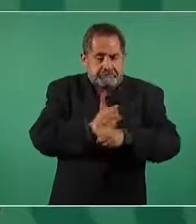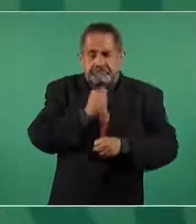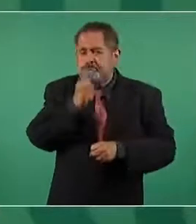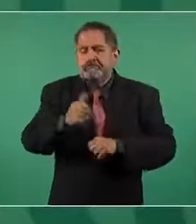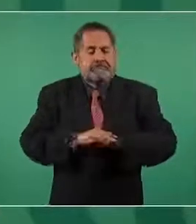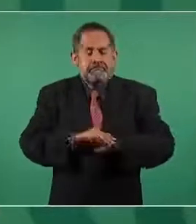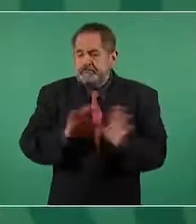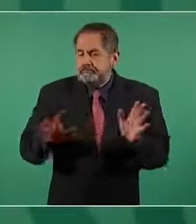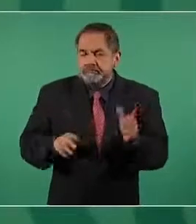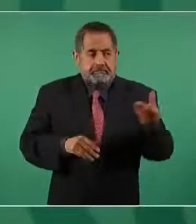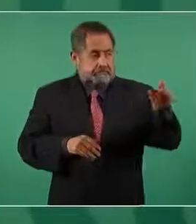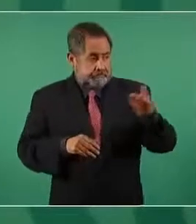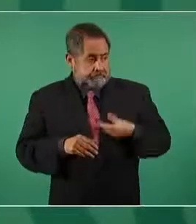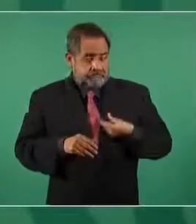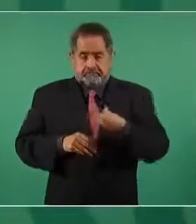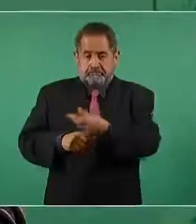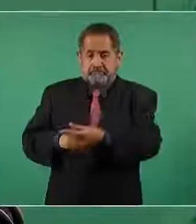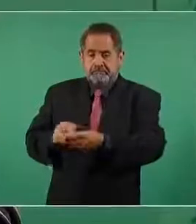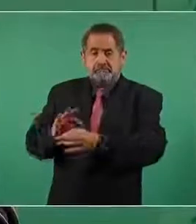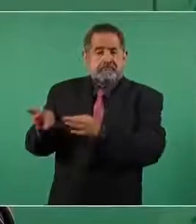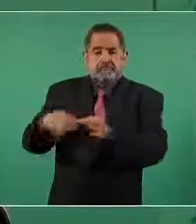al legislativo.